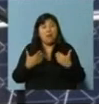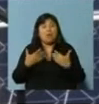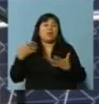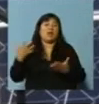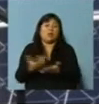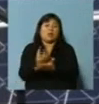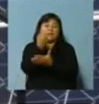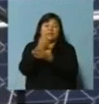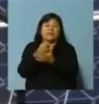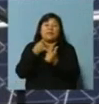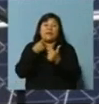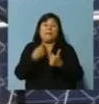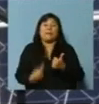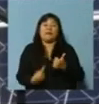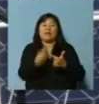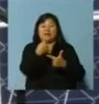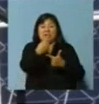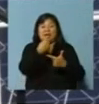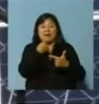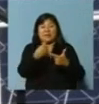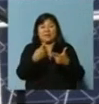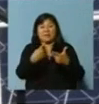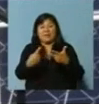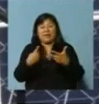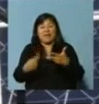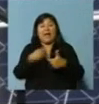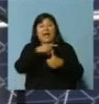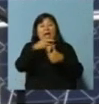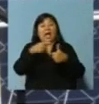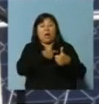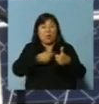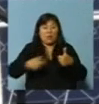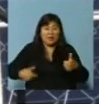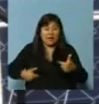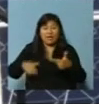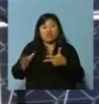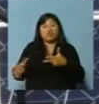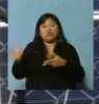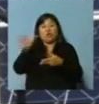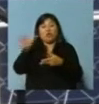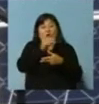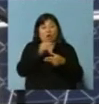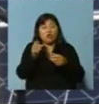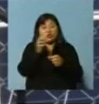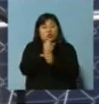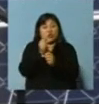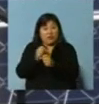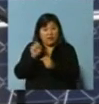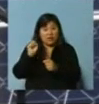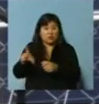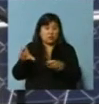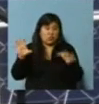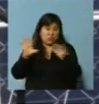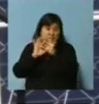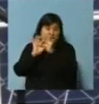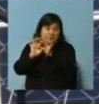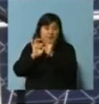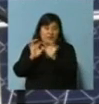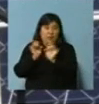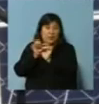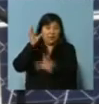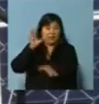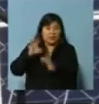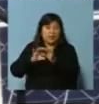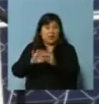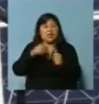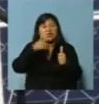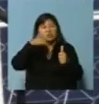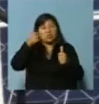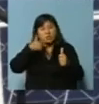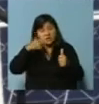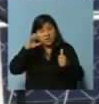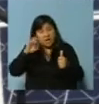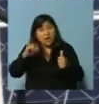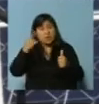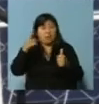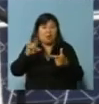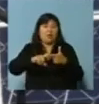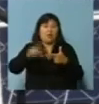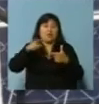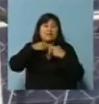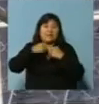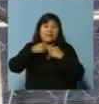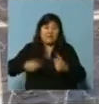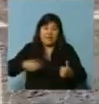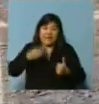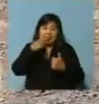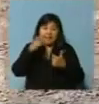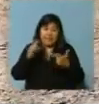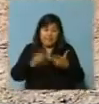debo mencionar no solo al gobernador, a todo su equipo, a su equipo técnico, gente de la SUSEPU, gente de la Secretaría de